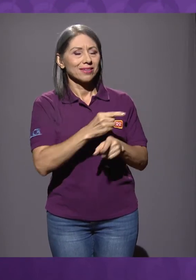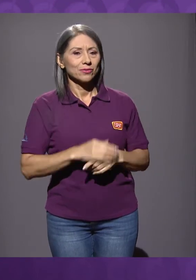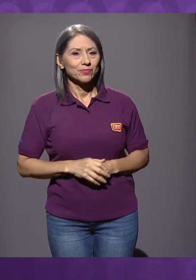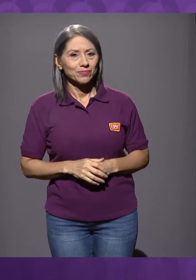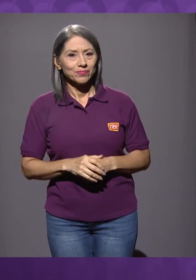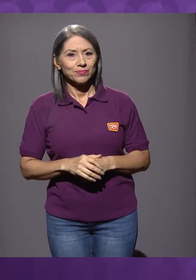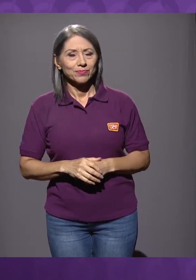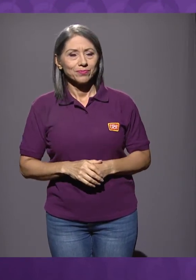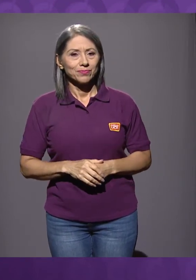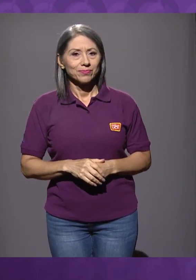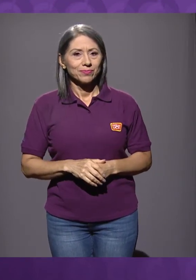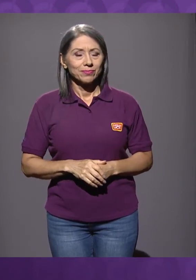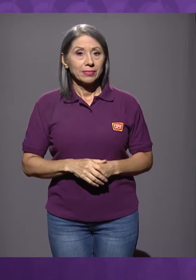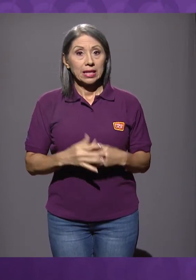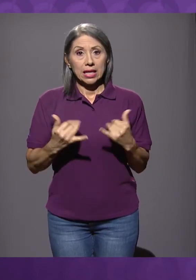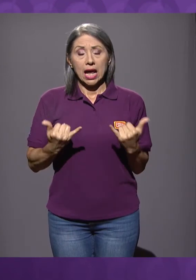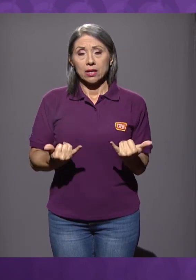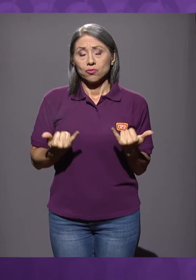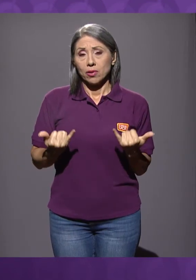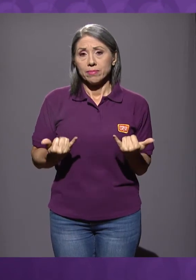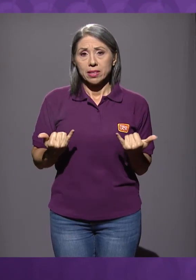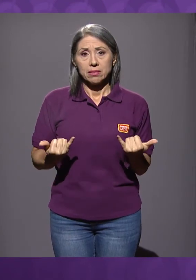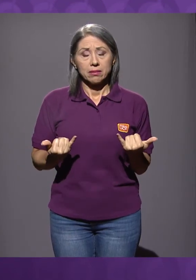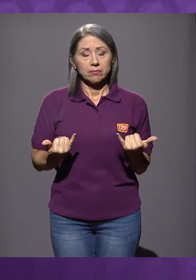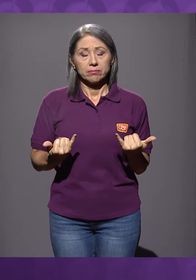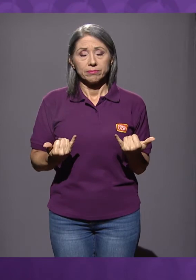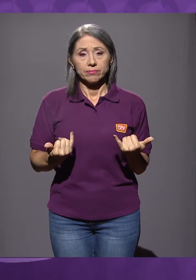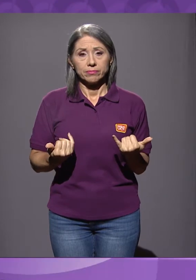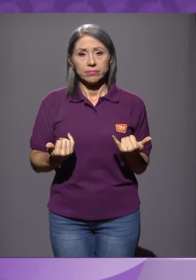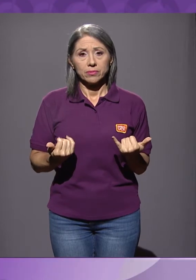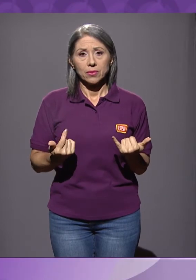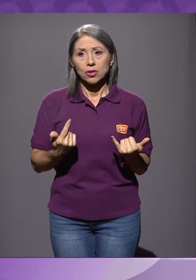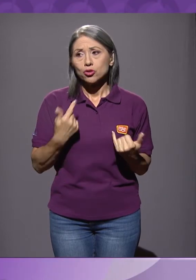Exacto. Totalmente. Que actualmente, bueno,